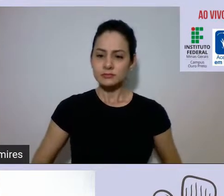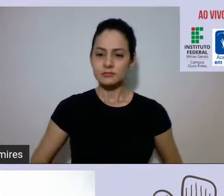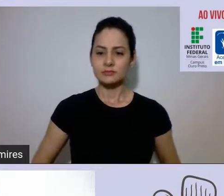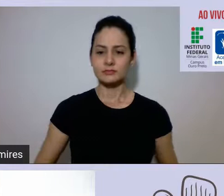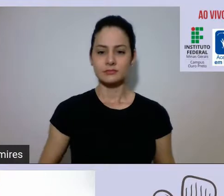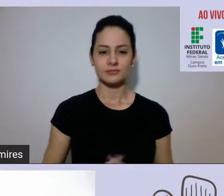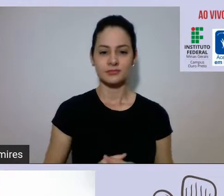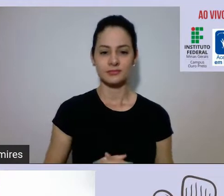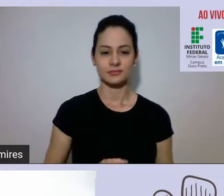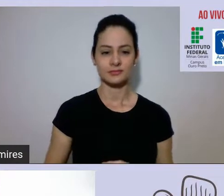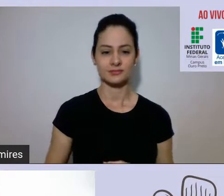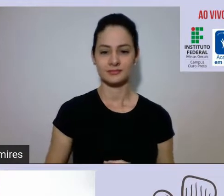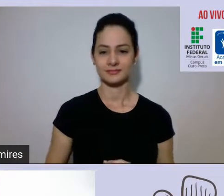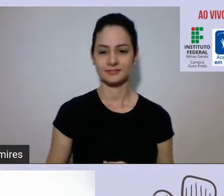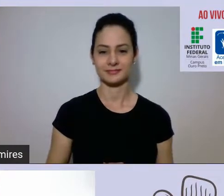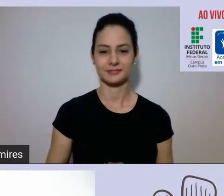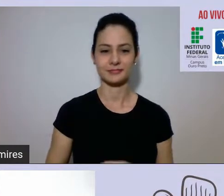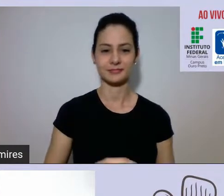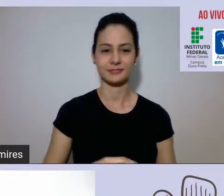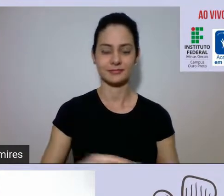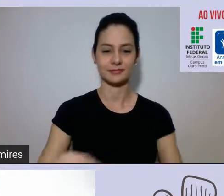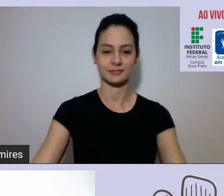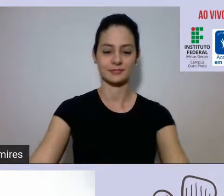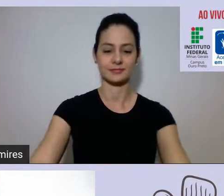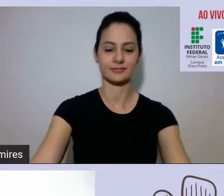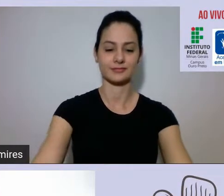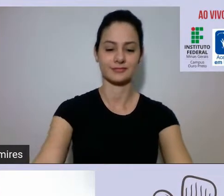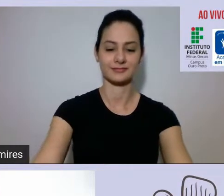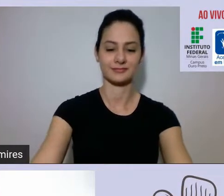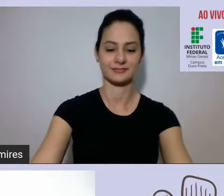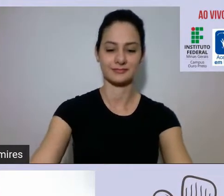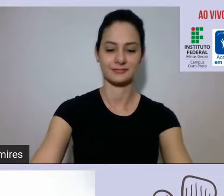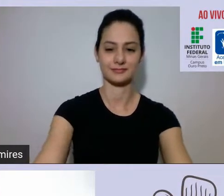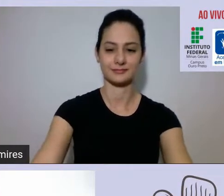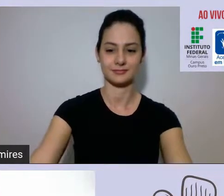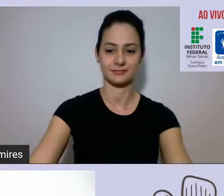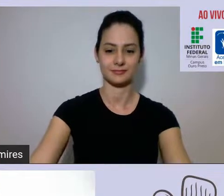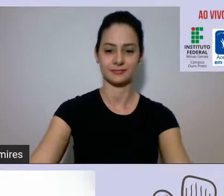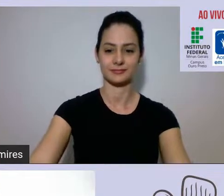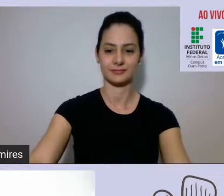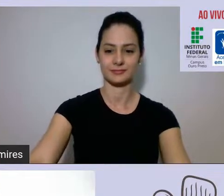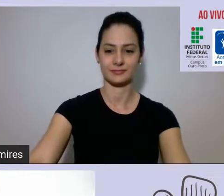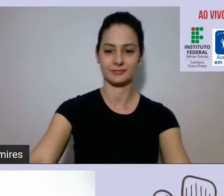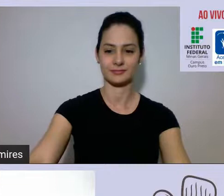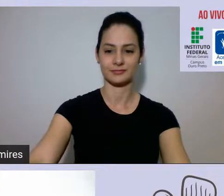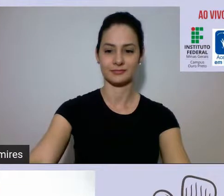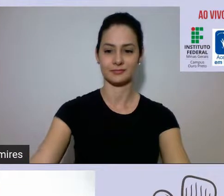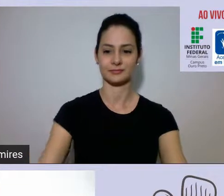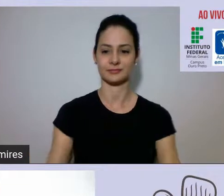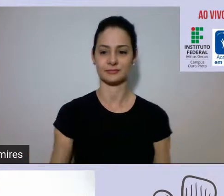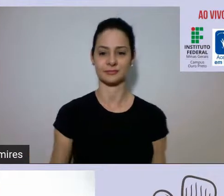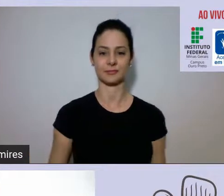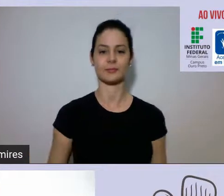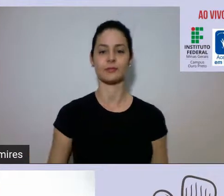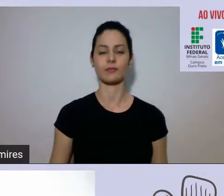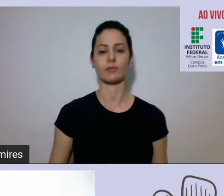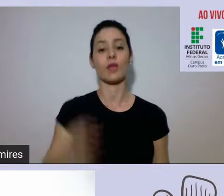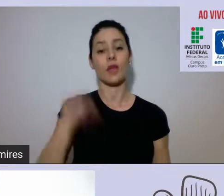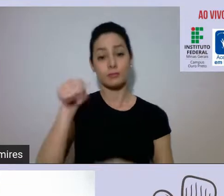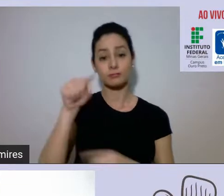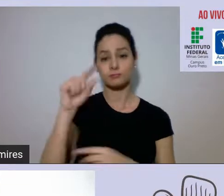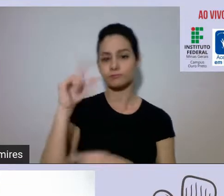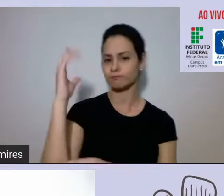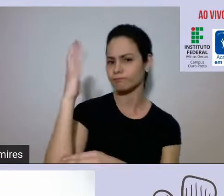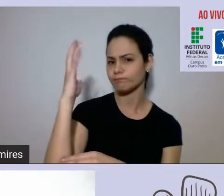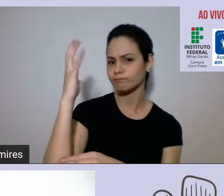Tá? Claro, sim, sim, sim. Enquanto ela coloca, você pode continuar, só queria... Bien, esta é uma planta de